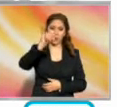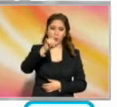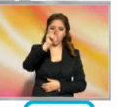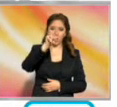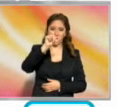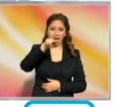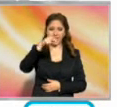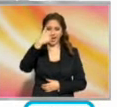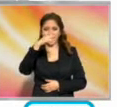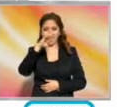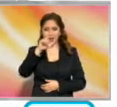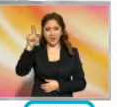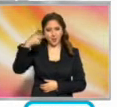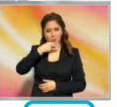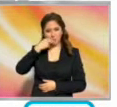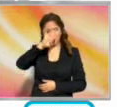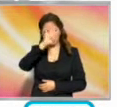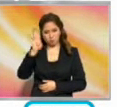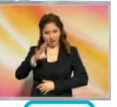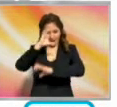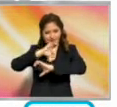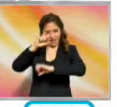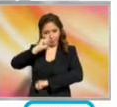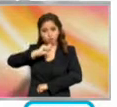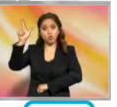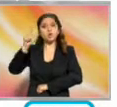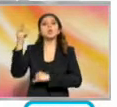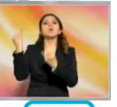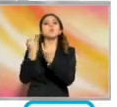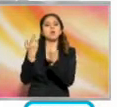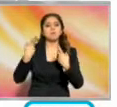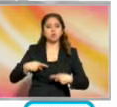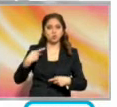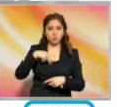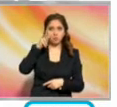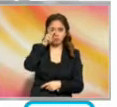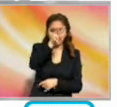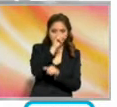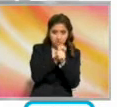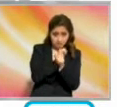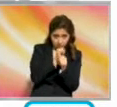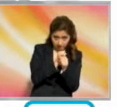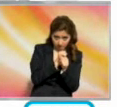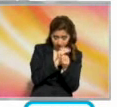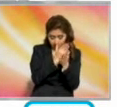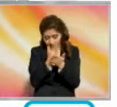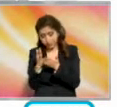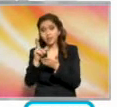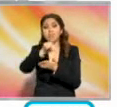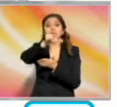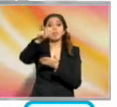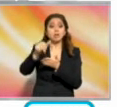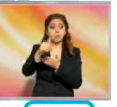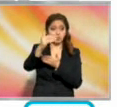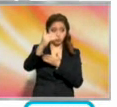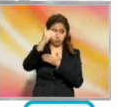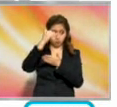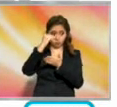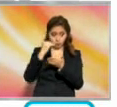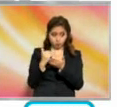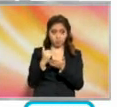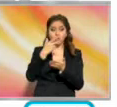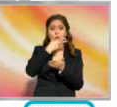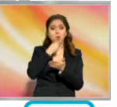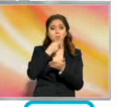ejemplo, a Panamá, por ejemplo, entonces vas dándote cuenta que según te desplazas en el continente, Pablo Escobar, ¿no?